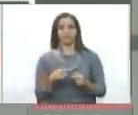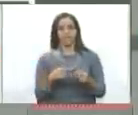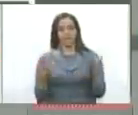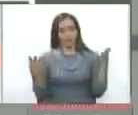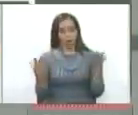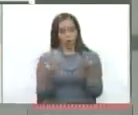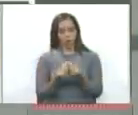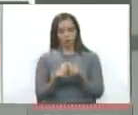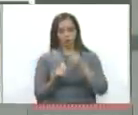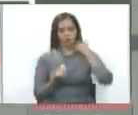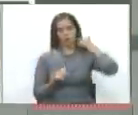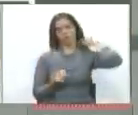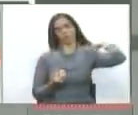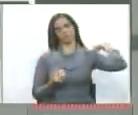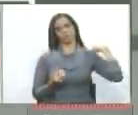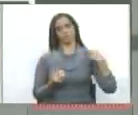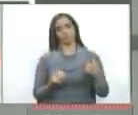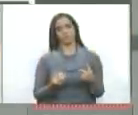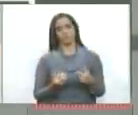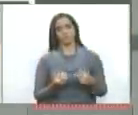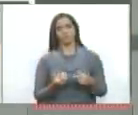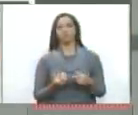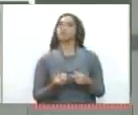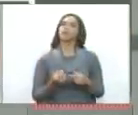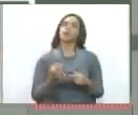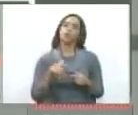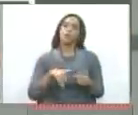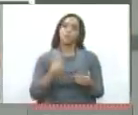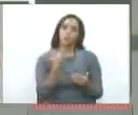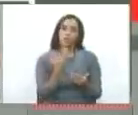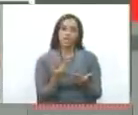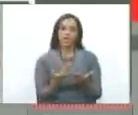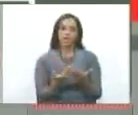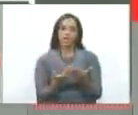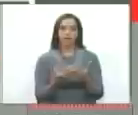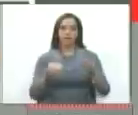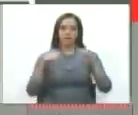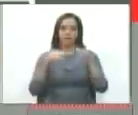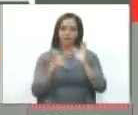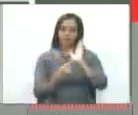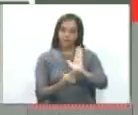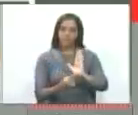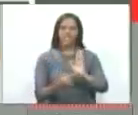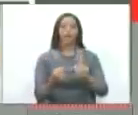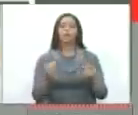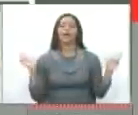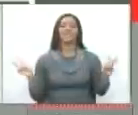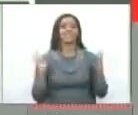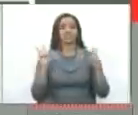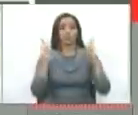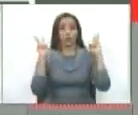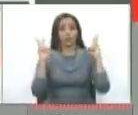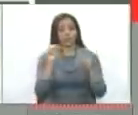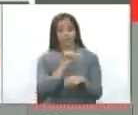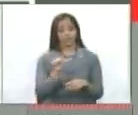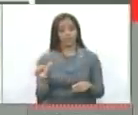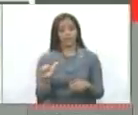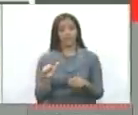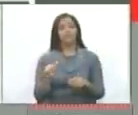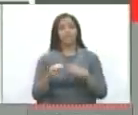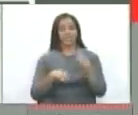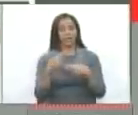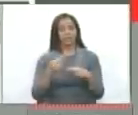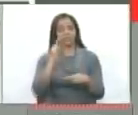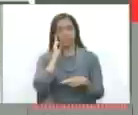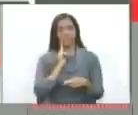las conclusiones que uno pudiera poner en la mesa después de esta semana es que es una gran victoria de la Revolución Bolivariana.